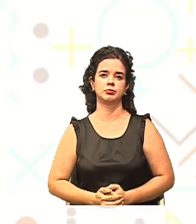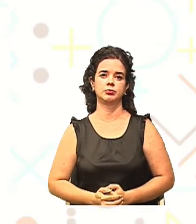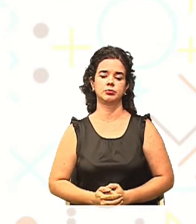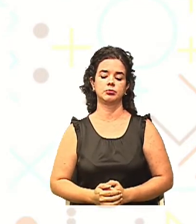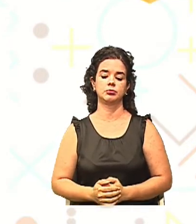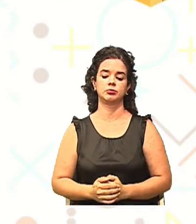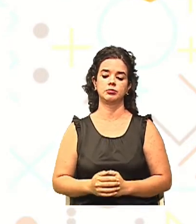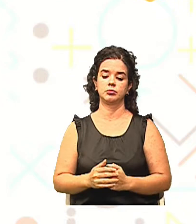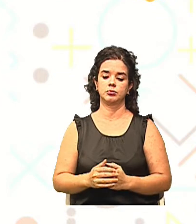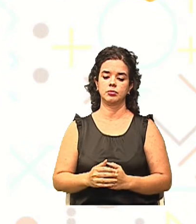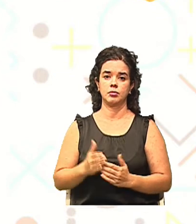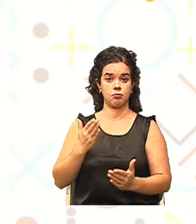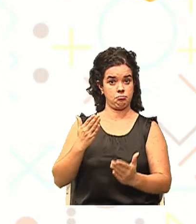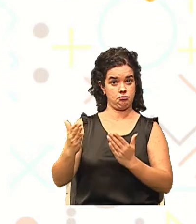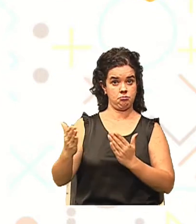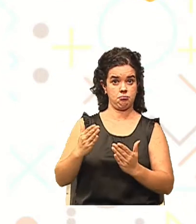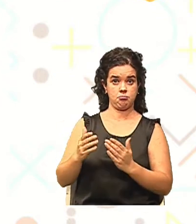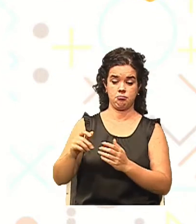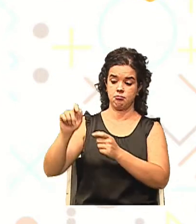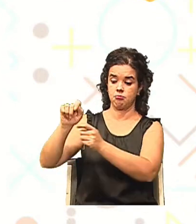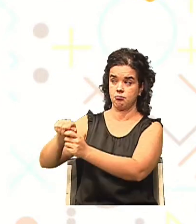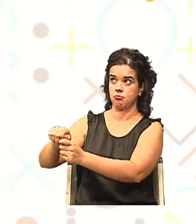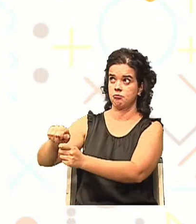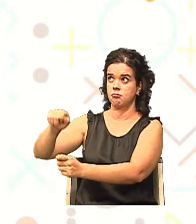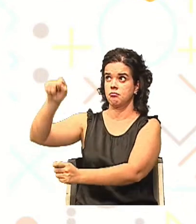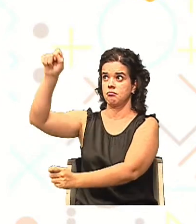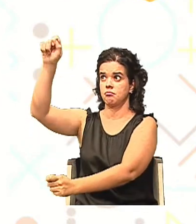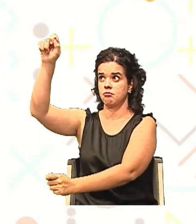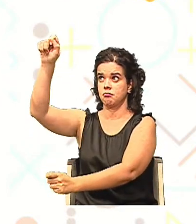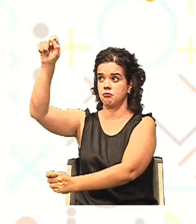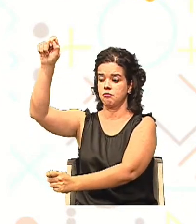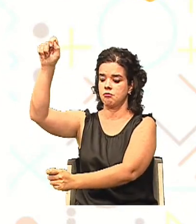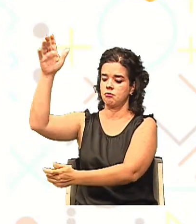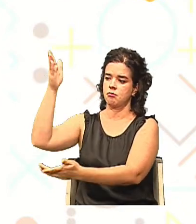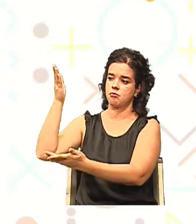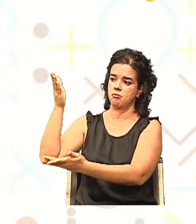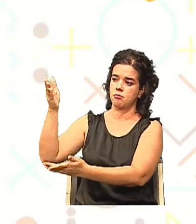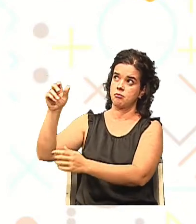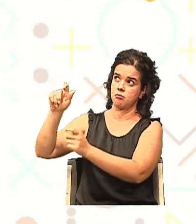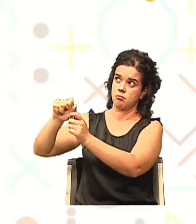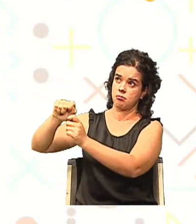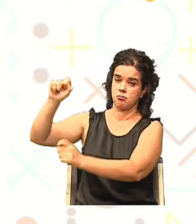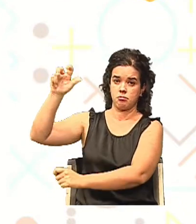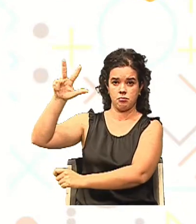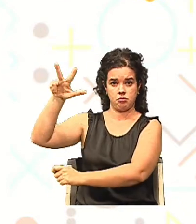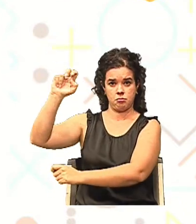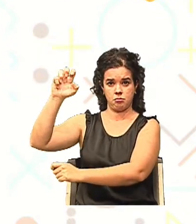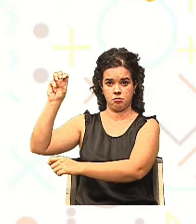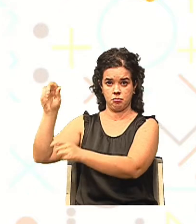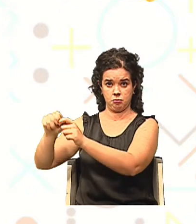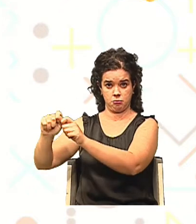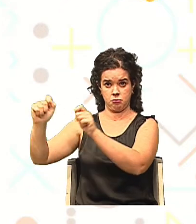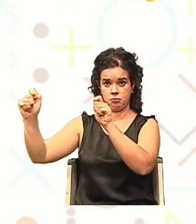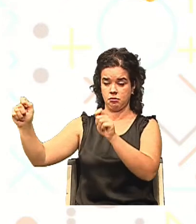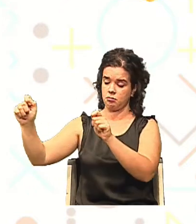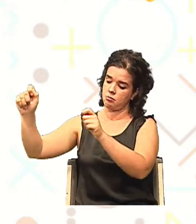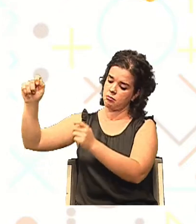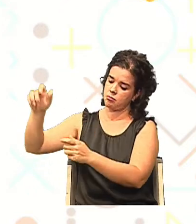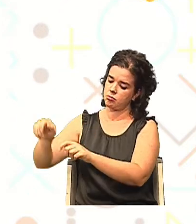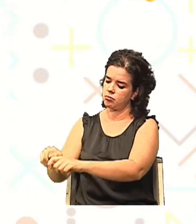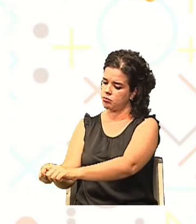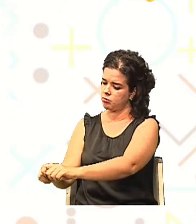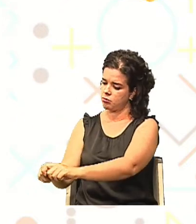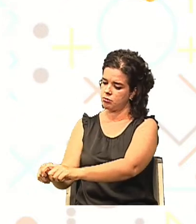comparar la altura del triángulo que está sobre la torre, que es 300 metros, con